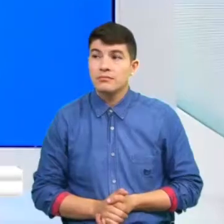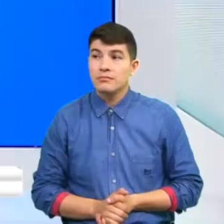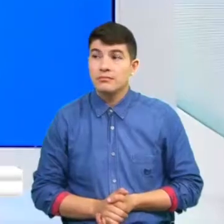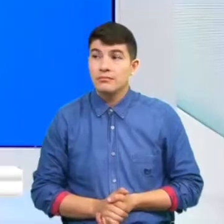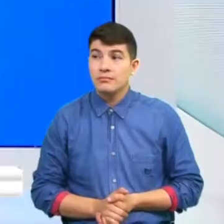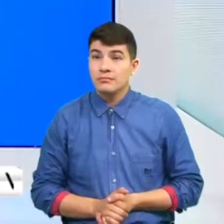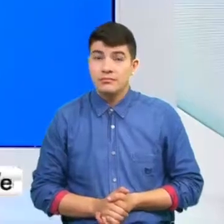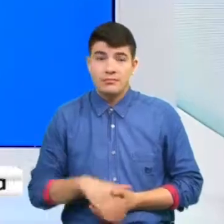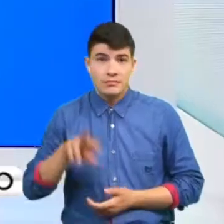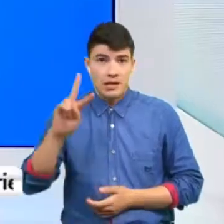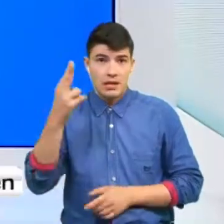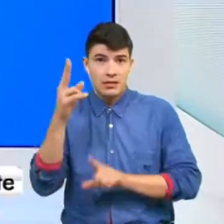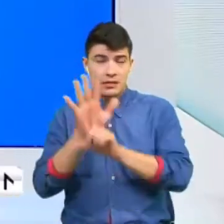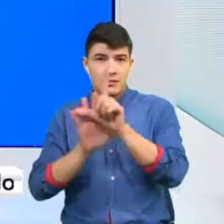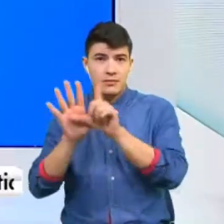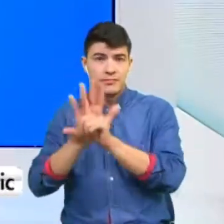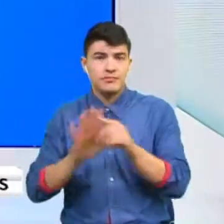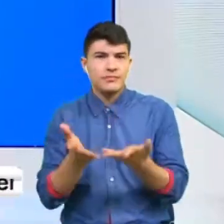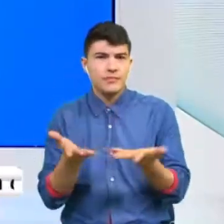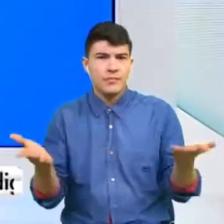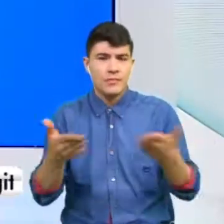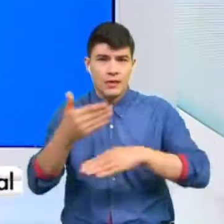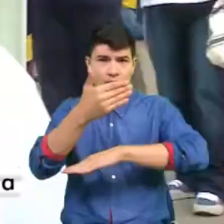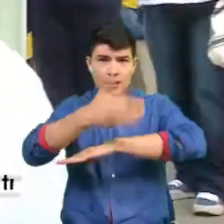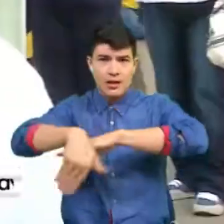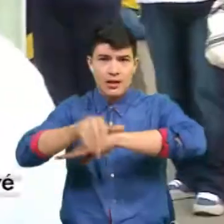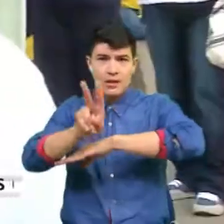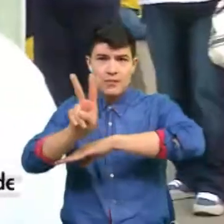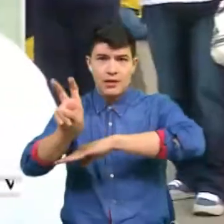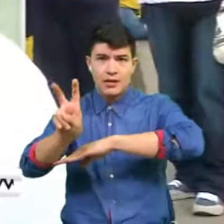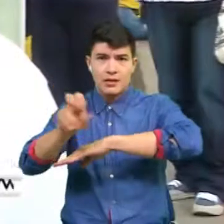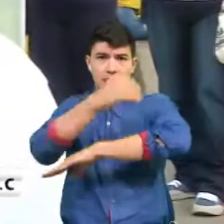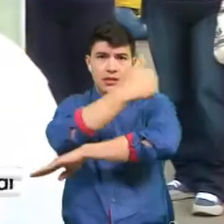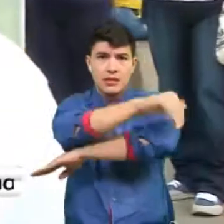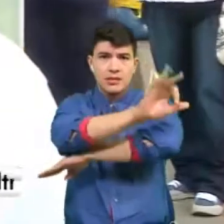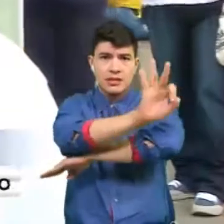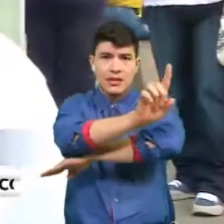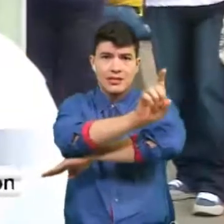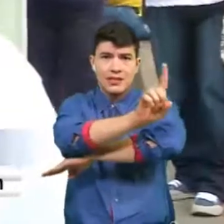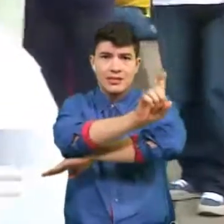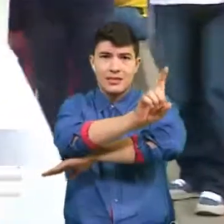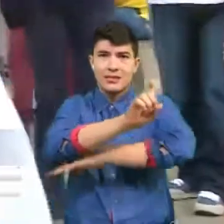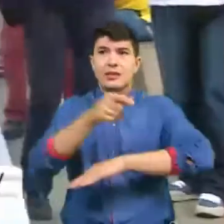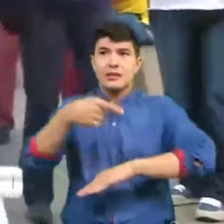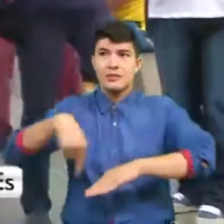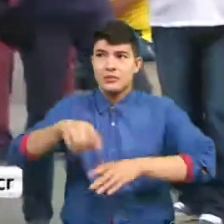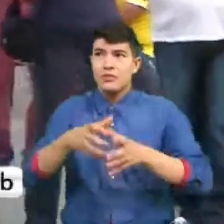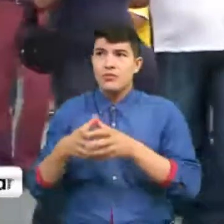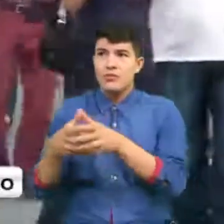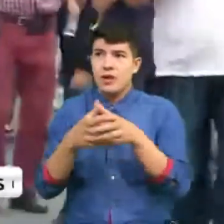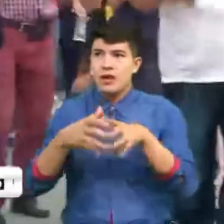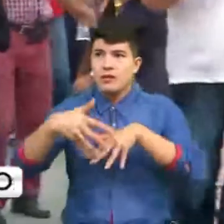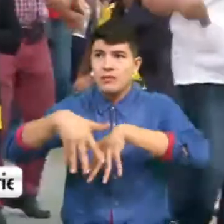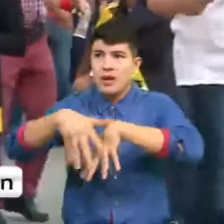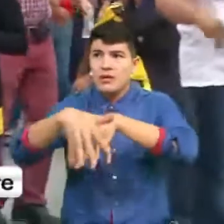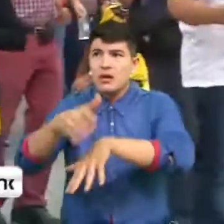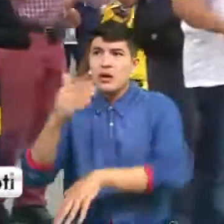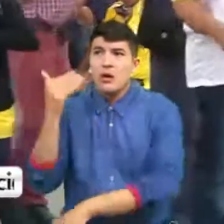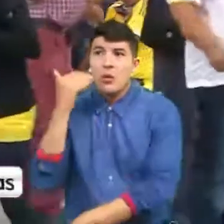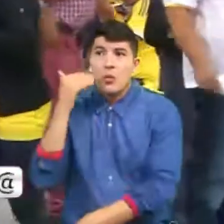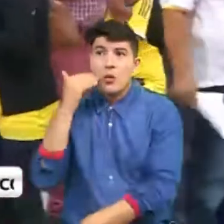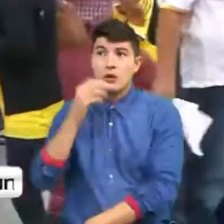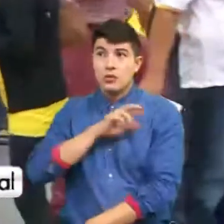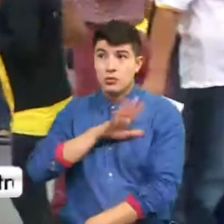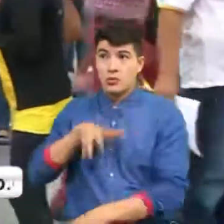Y la segunda imagen del día se registra en la carrera 27 con calle 36, en plena marcha de maestros. Cuando nuestro equipo